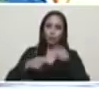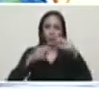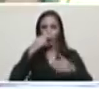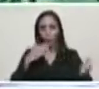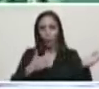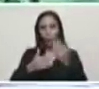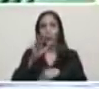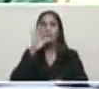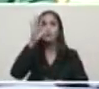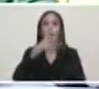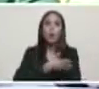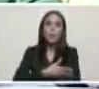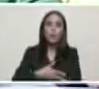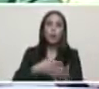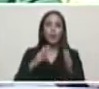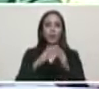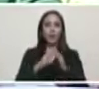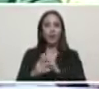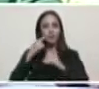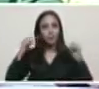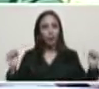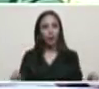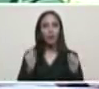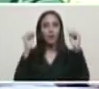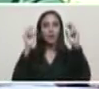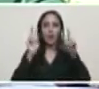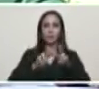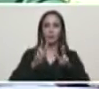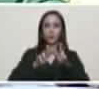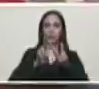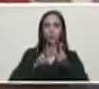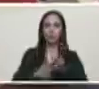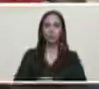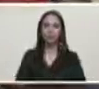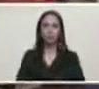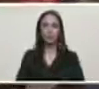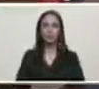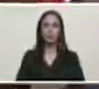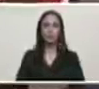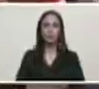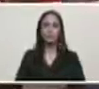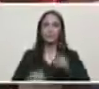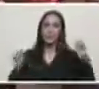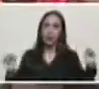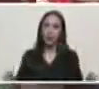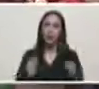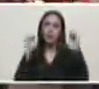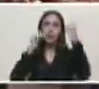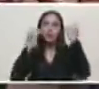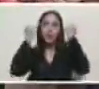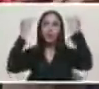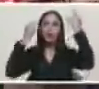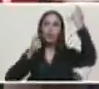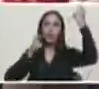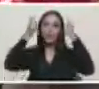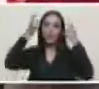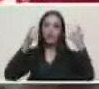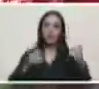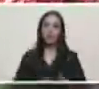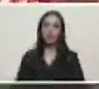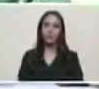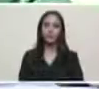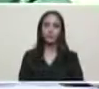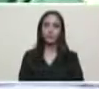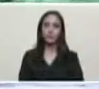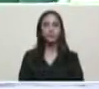las 5 millones de viviendas Que viva la gran misión vivienda Venezuela viva que viva el legado del comandante Hugo Chávez que